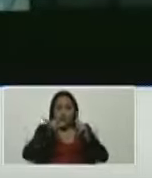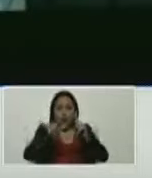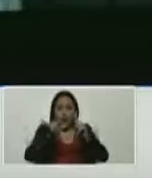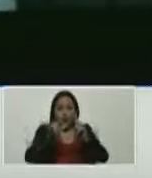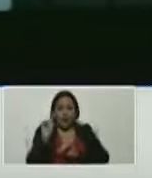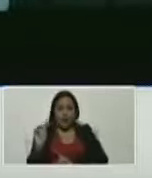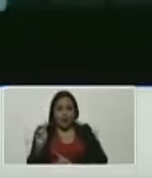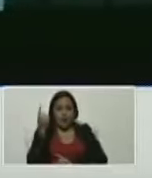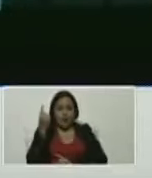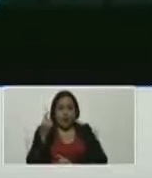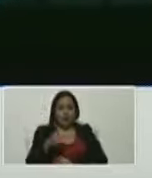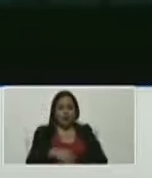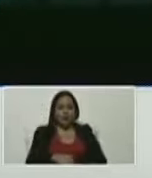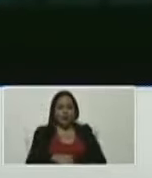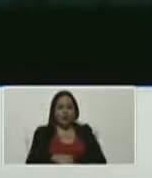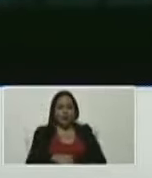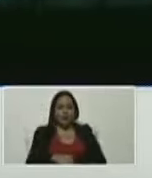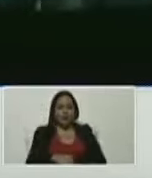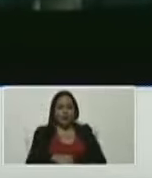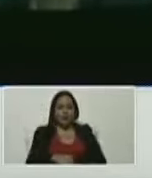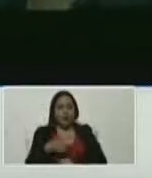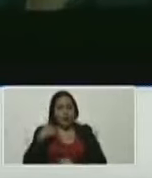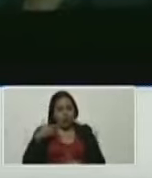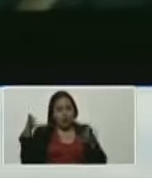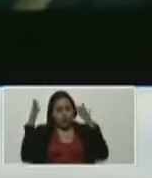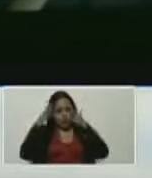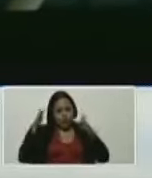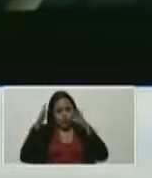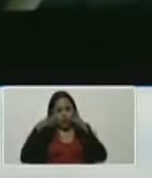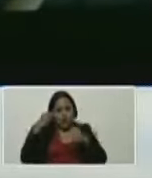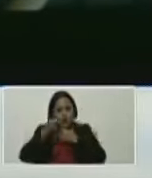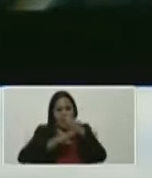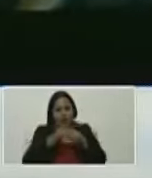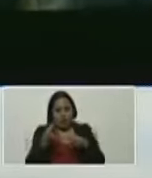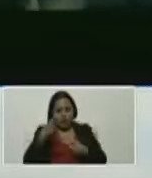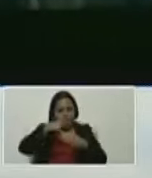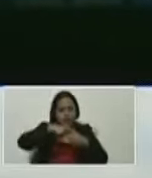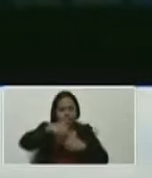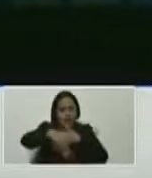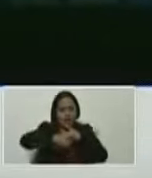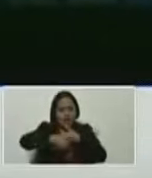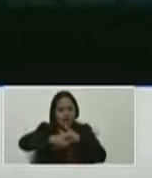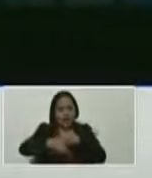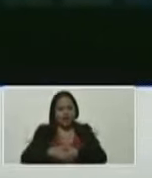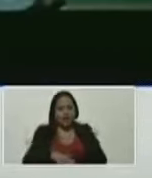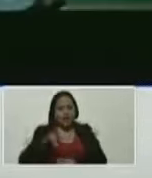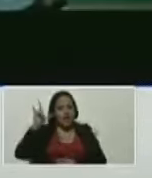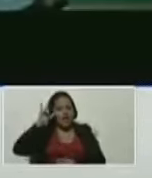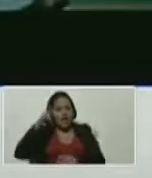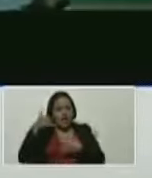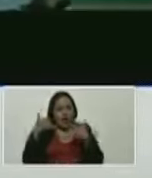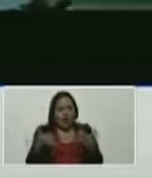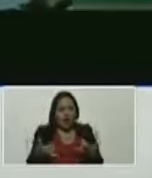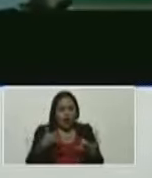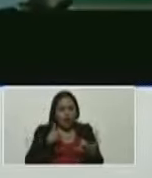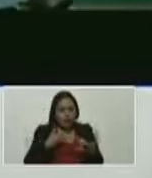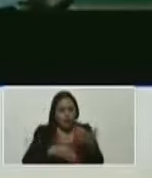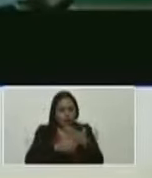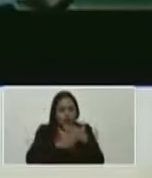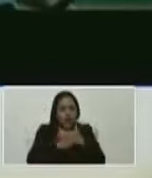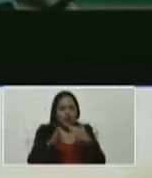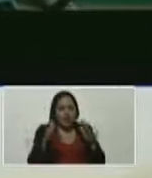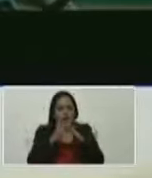primer capítulo. Les recomiendo, métanse en mi red, en Instagram, ahora cuando lleguen a la casa,